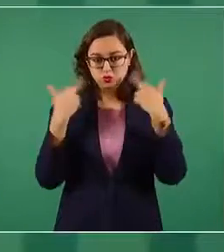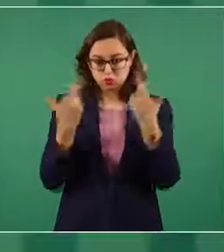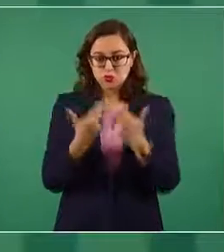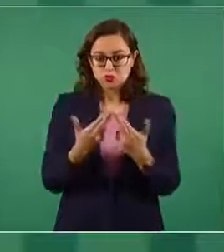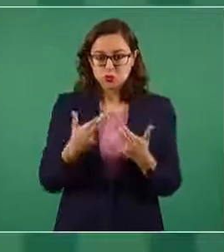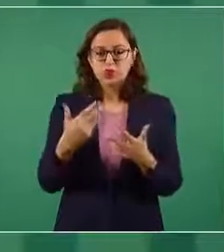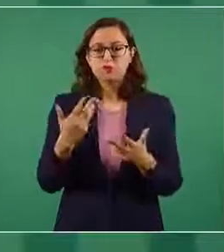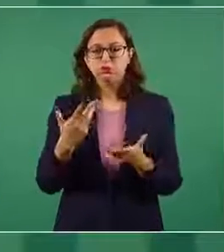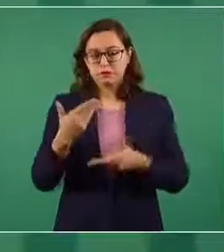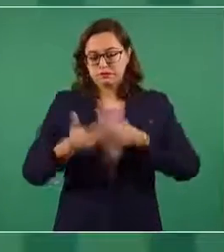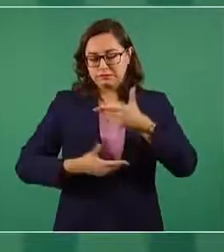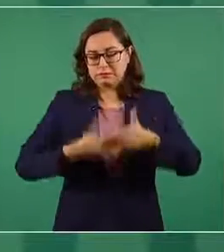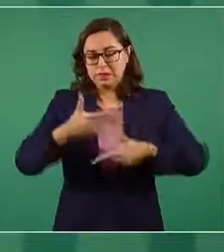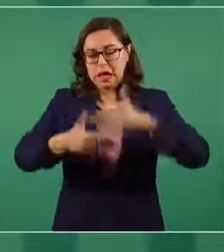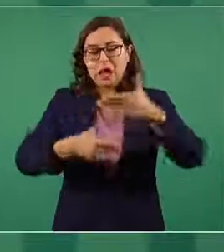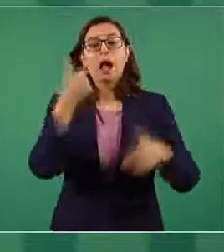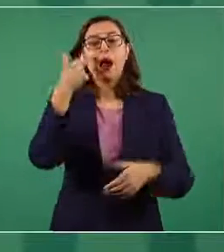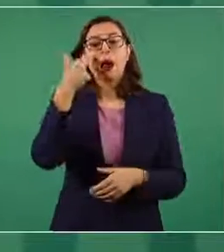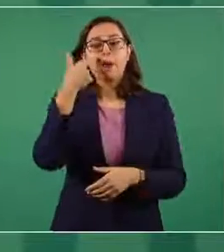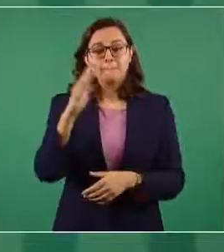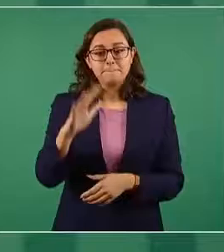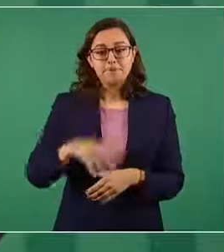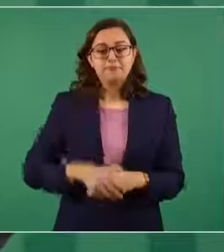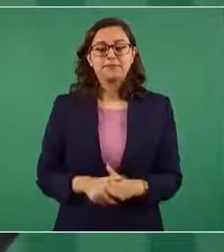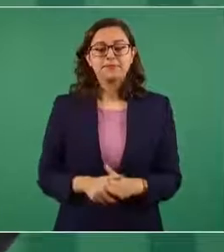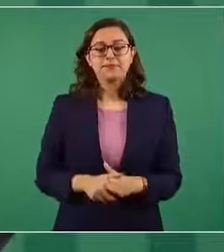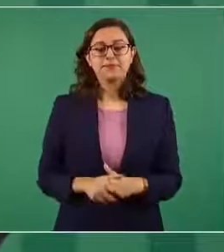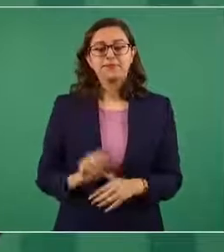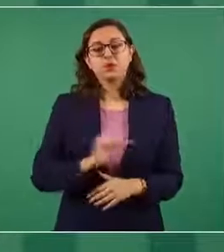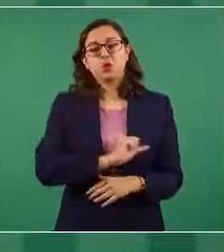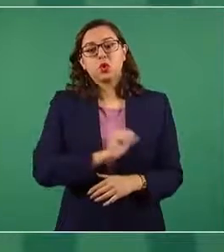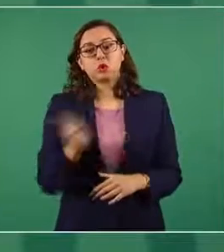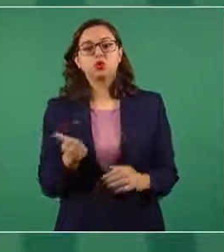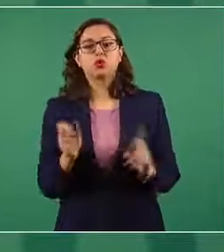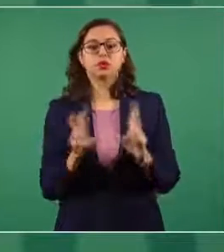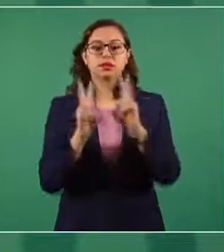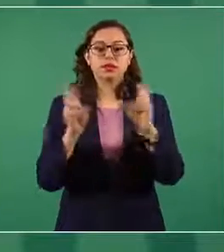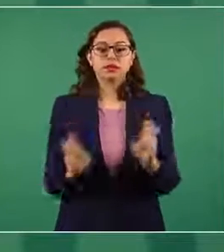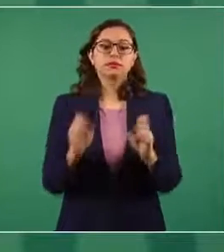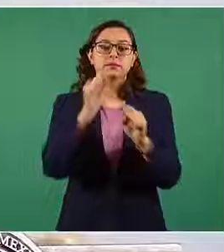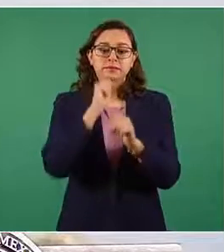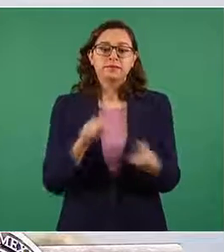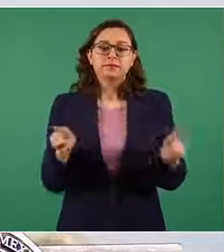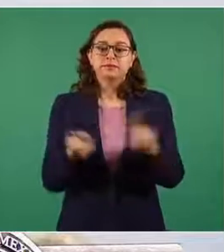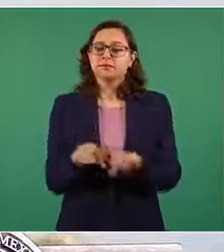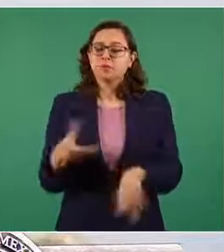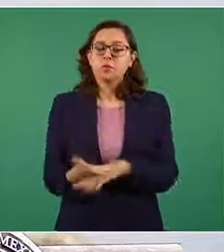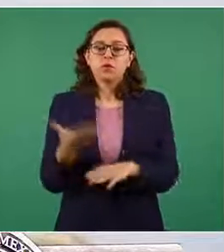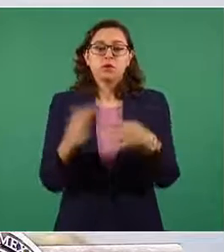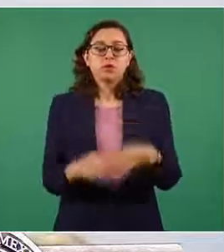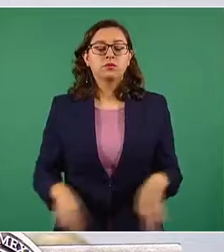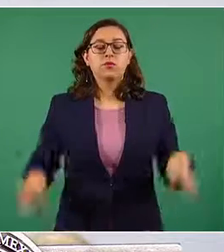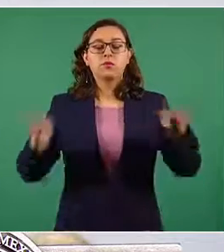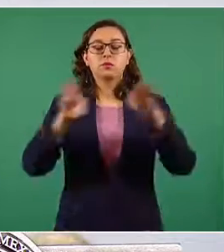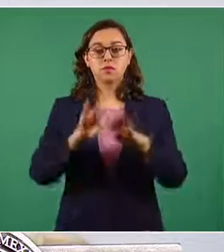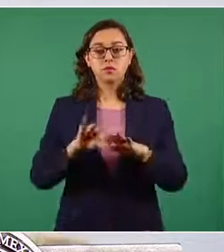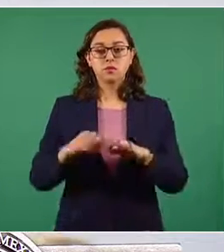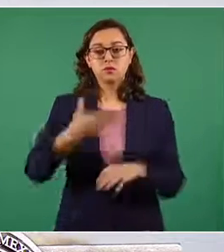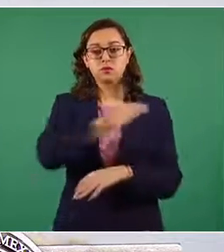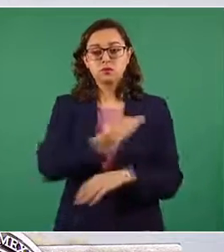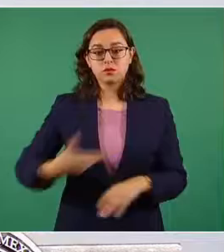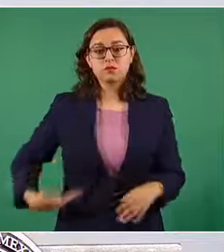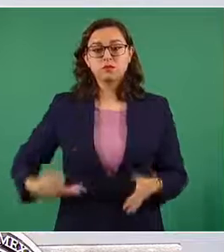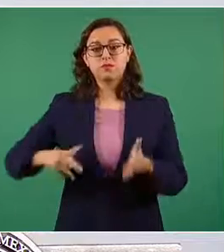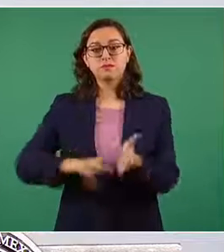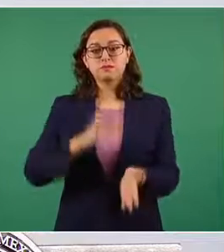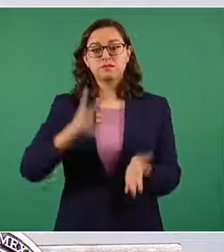pero vamos a ver qué es lo que nos dicen. Otro tema que se va a tratar muy relevante, que el señor presidente ha estado insistiendo en